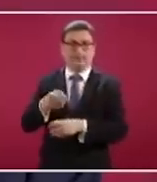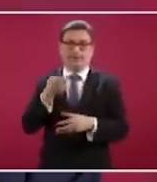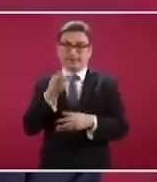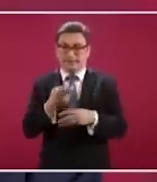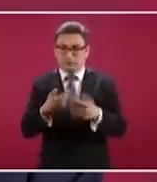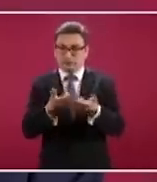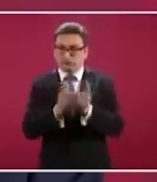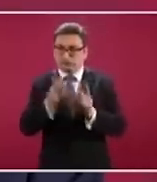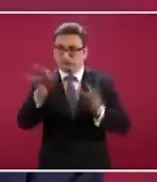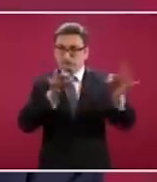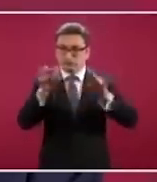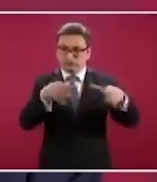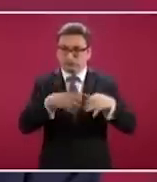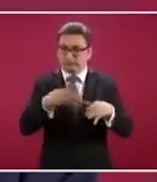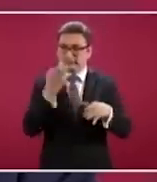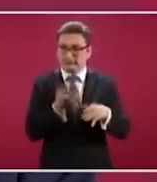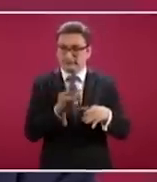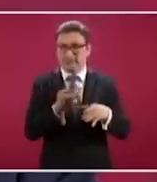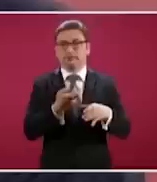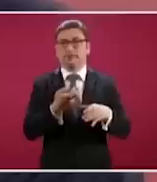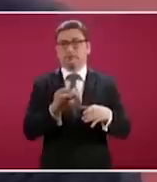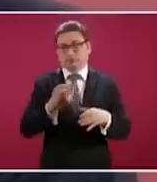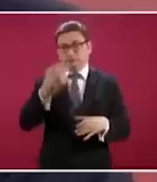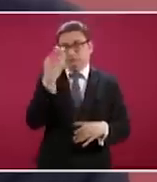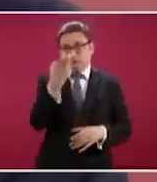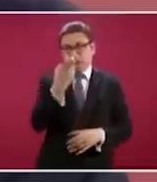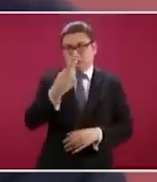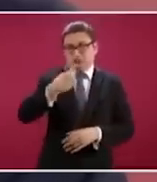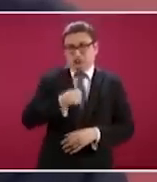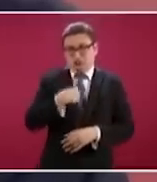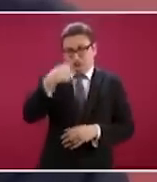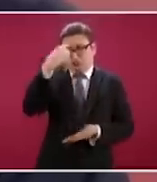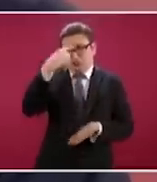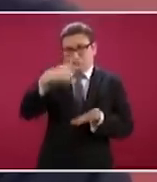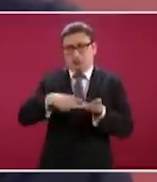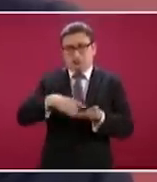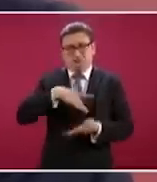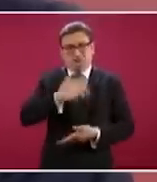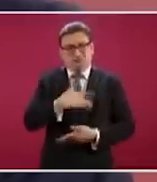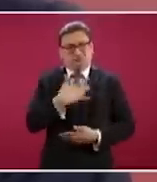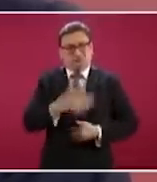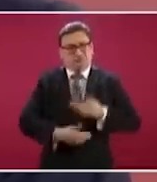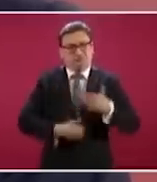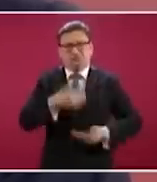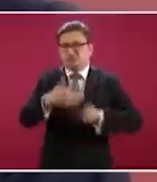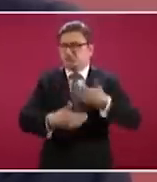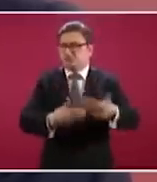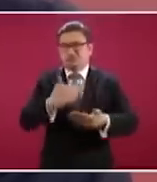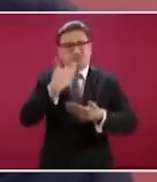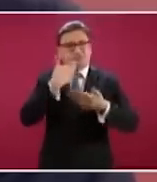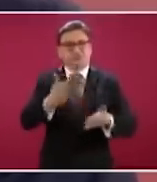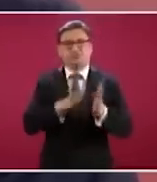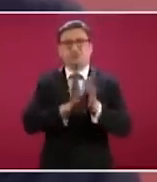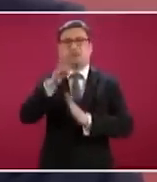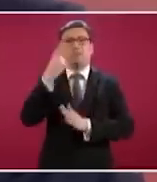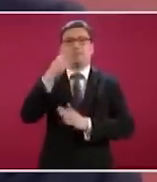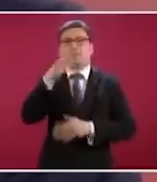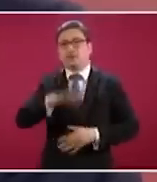De esta forma, pienso que se va a avanzar bastante en